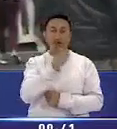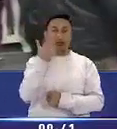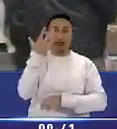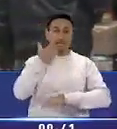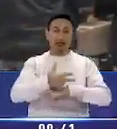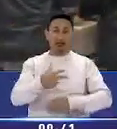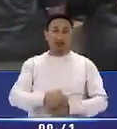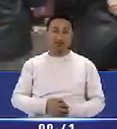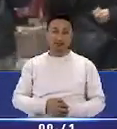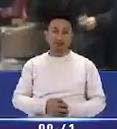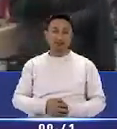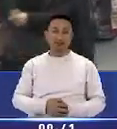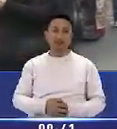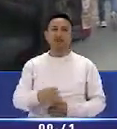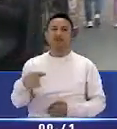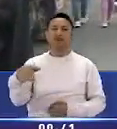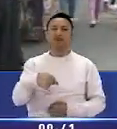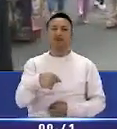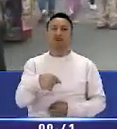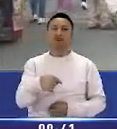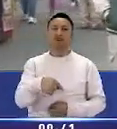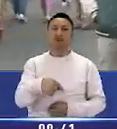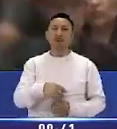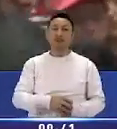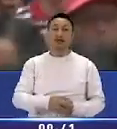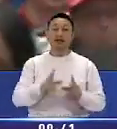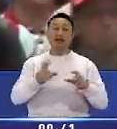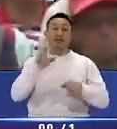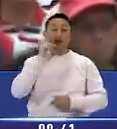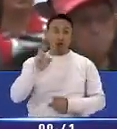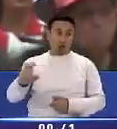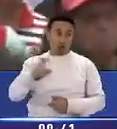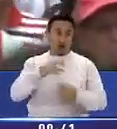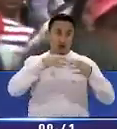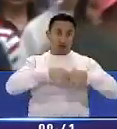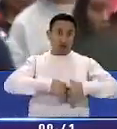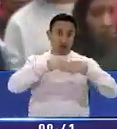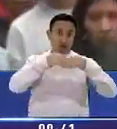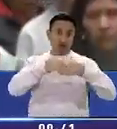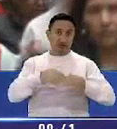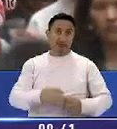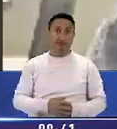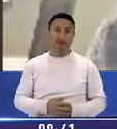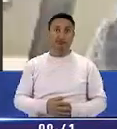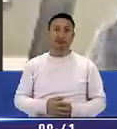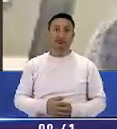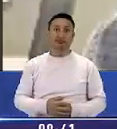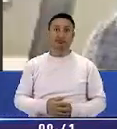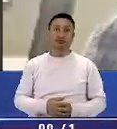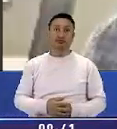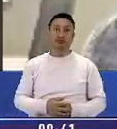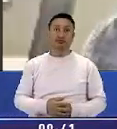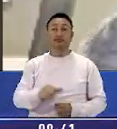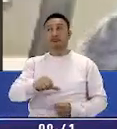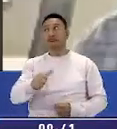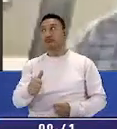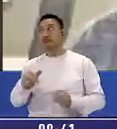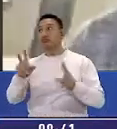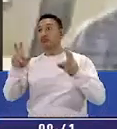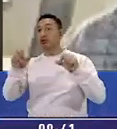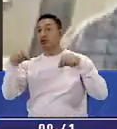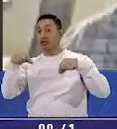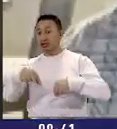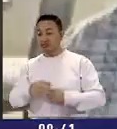asueto, con lo que buscan activar un sector golpeado por temas económicos de inseguridad e inestabilidad. Hay otros temas que sí, el